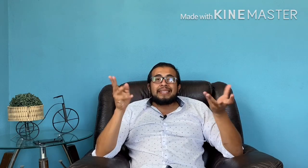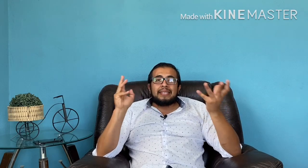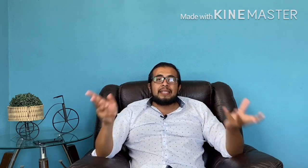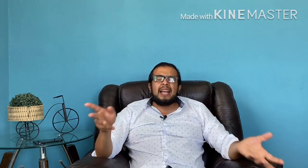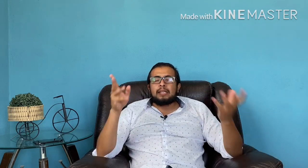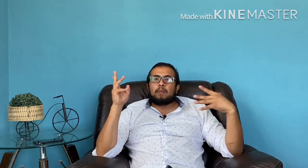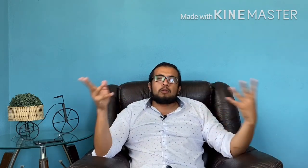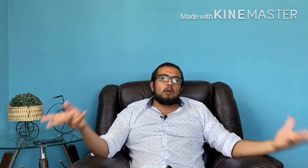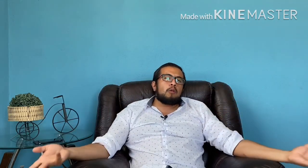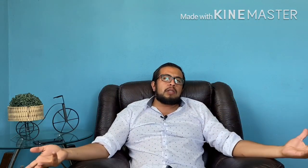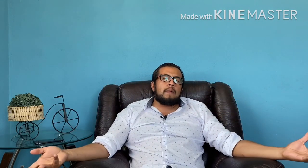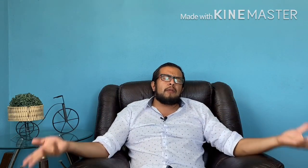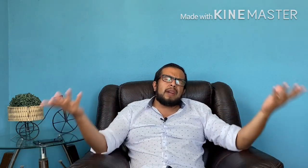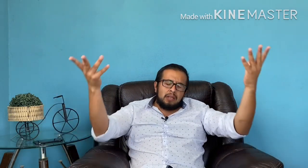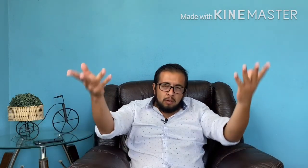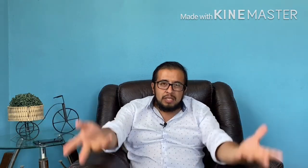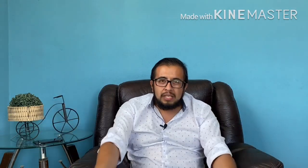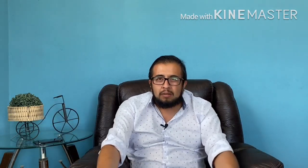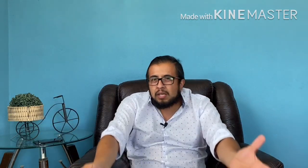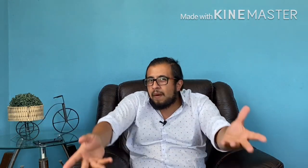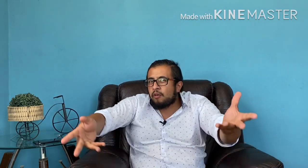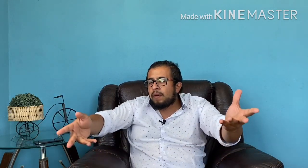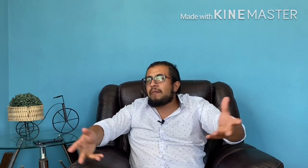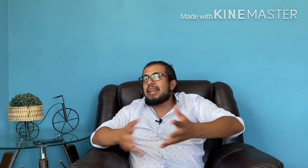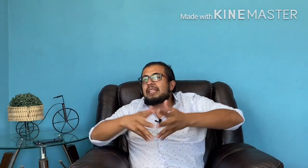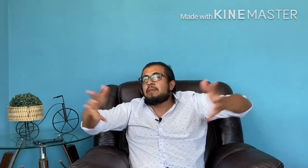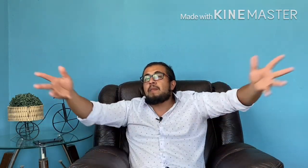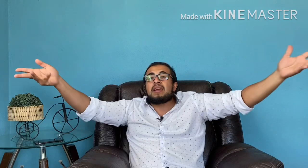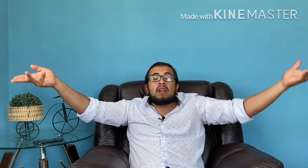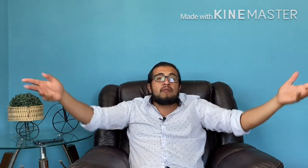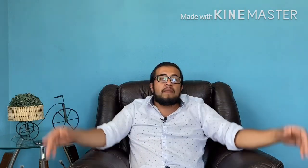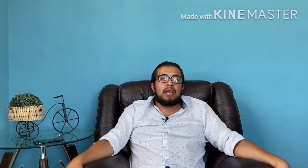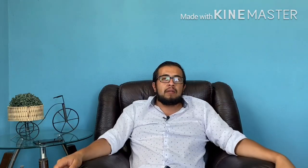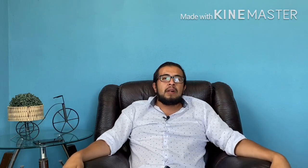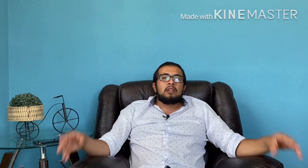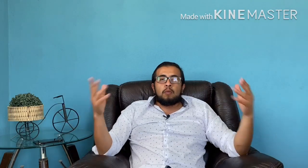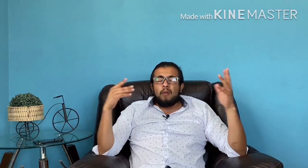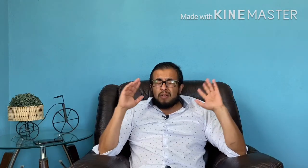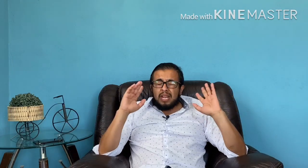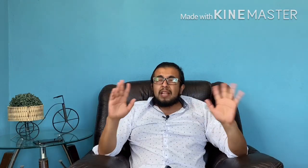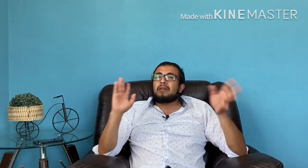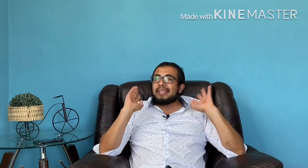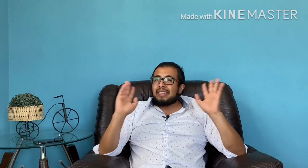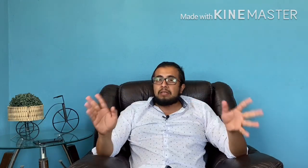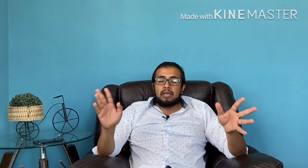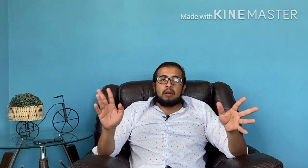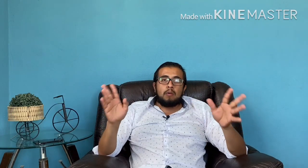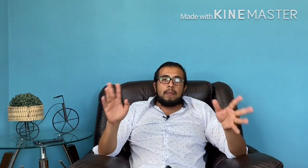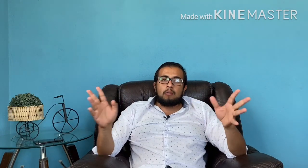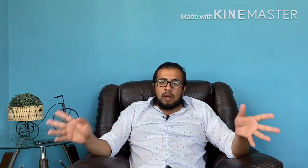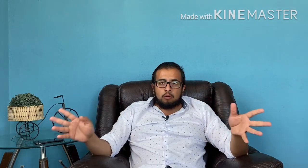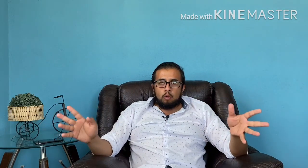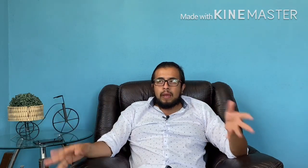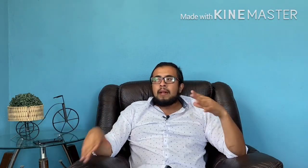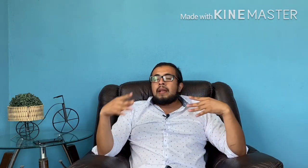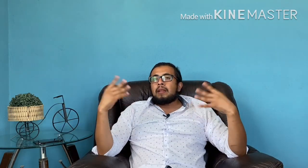ser presenciales, pero solo con un semáforo verde. Yo insisto, el semáforo verde va a llegar si bien va en enero, febrero, suponiendo que sí nos llegue una